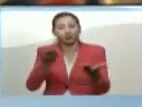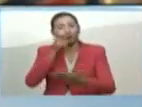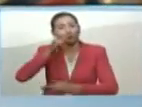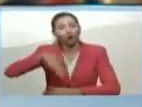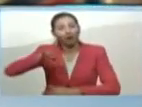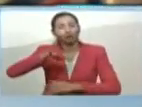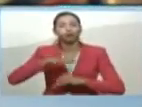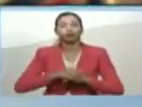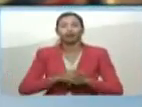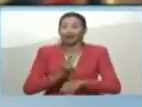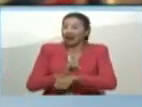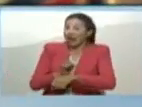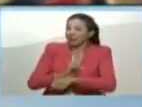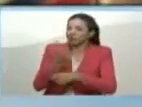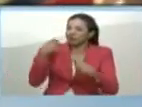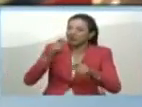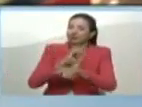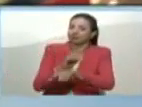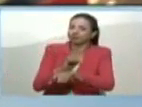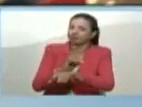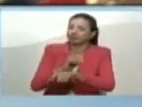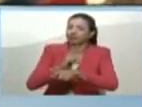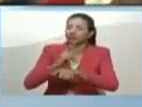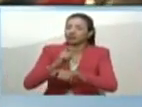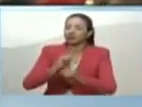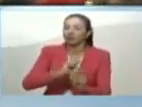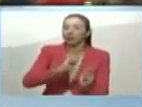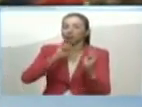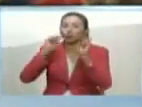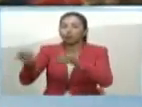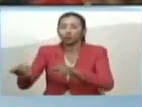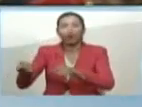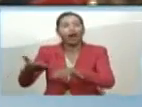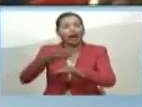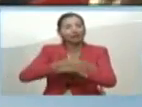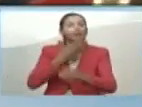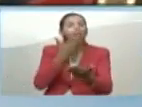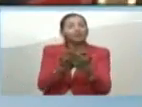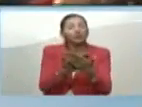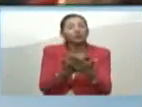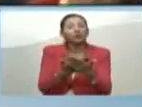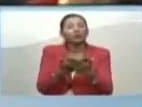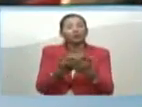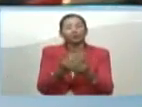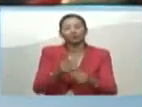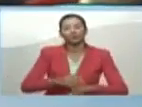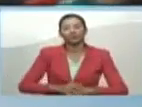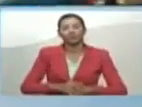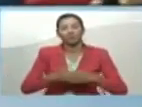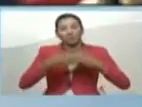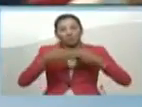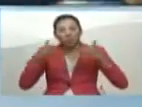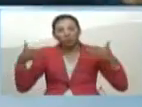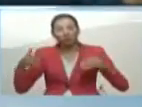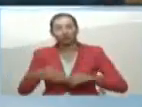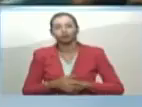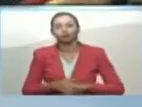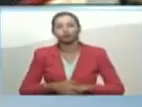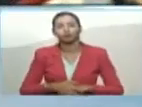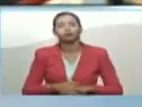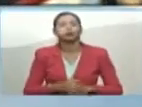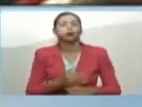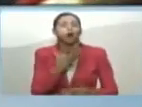Darle celeridad al proceso de transferencia solicitado por el Poder Popular, las comunas que le han hecho